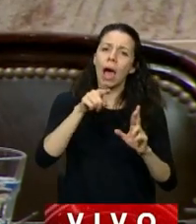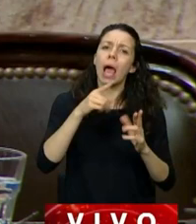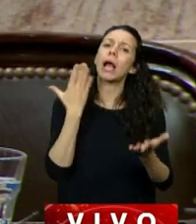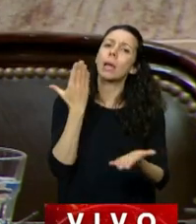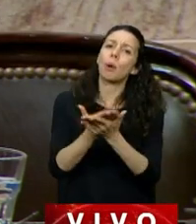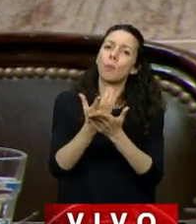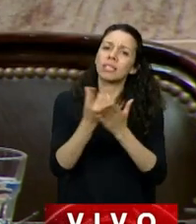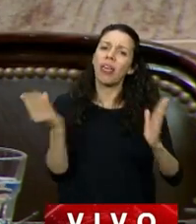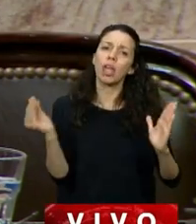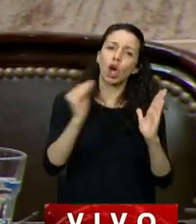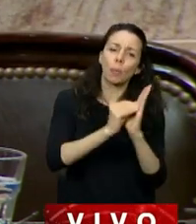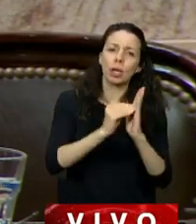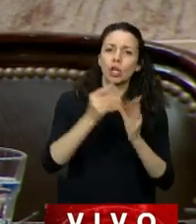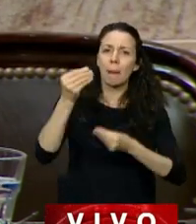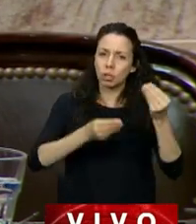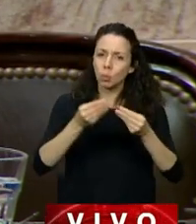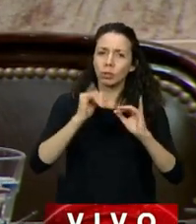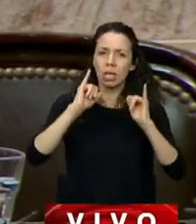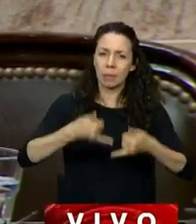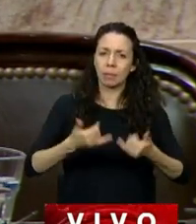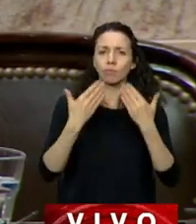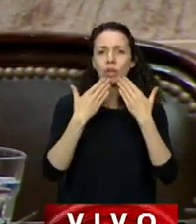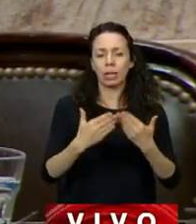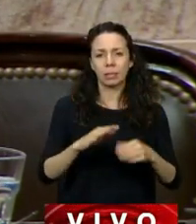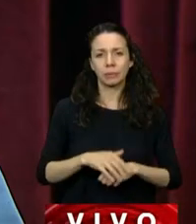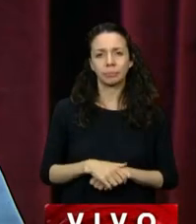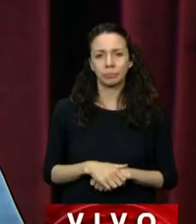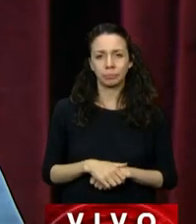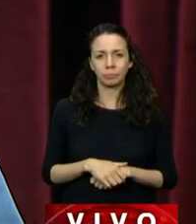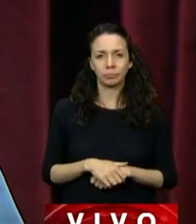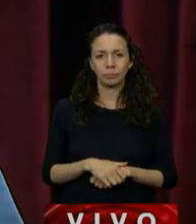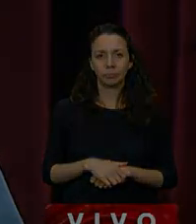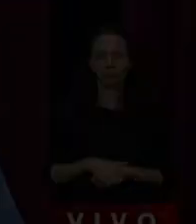propuesta de incorporación al presupuesto Gracias señor presidente Gracias diputado